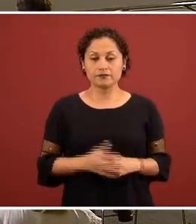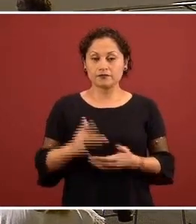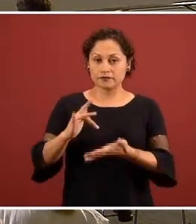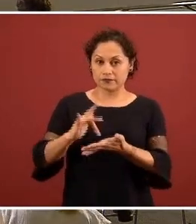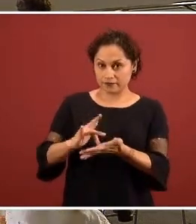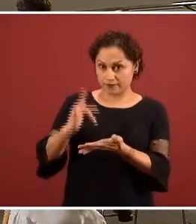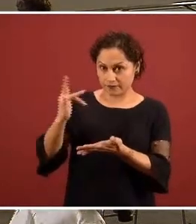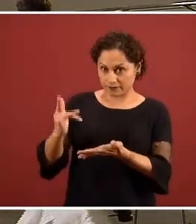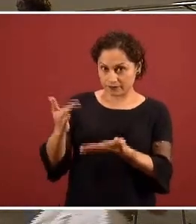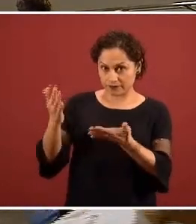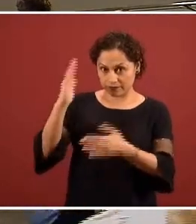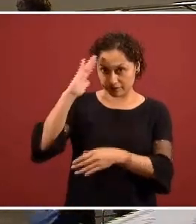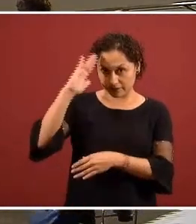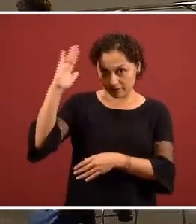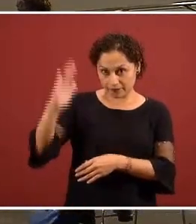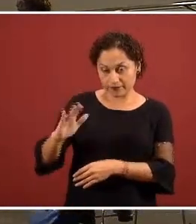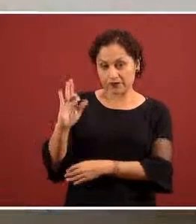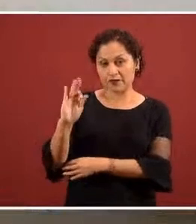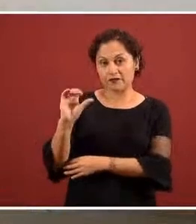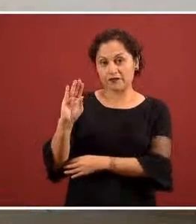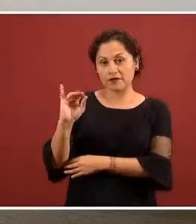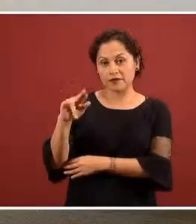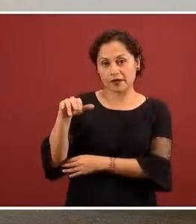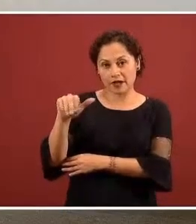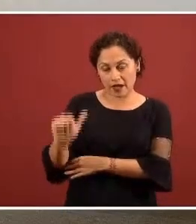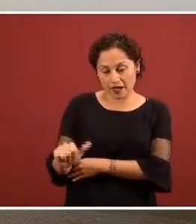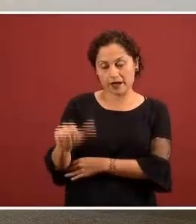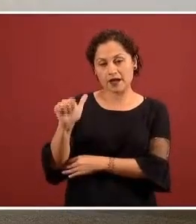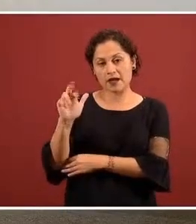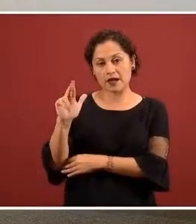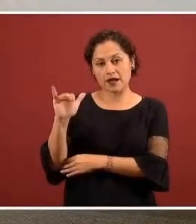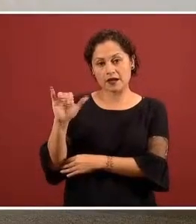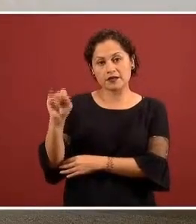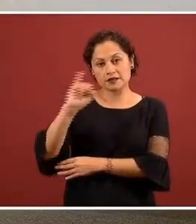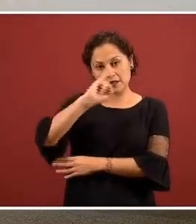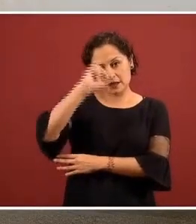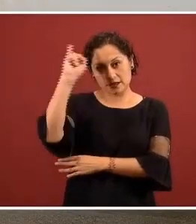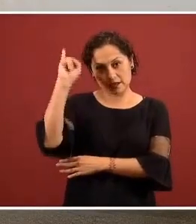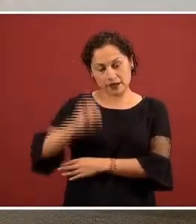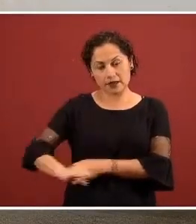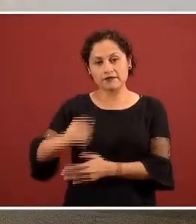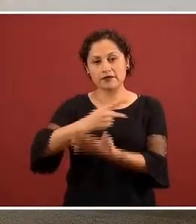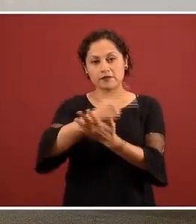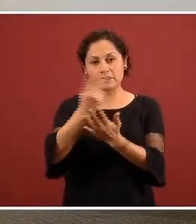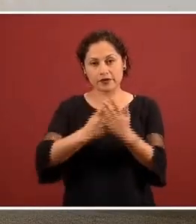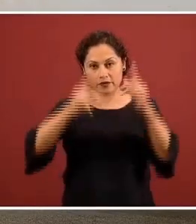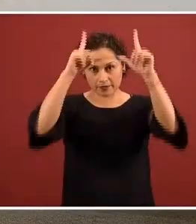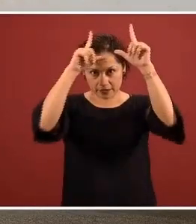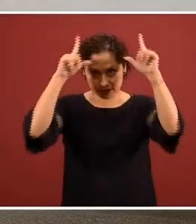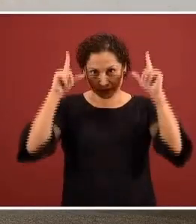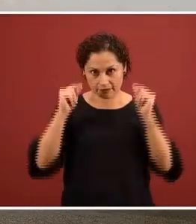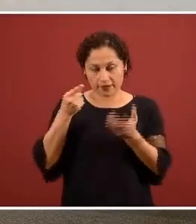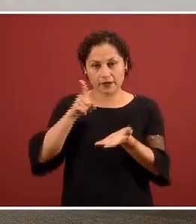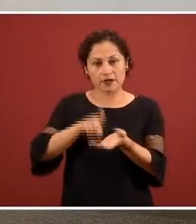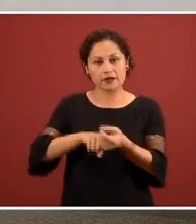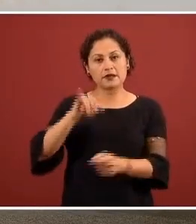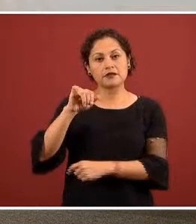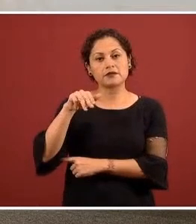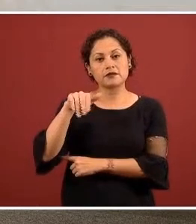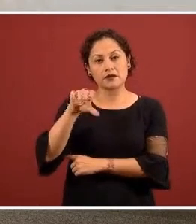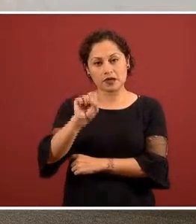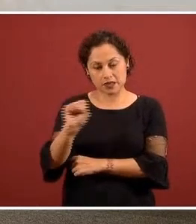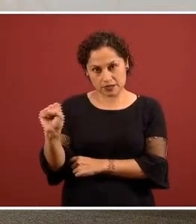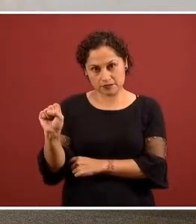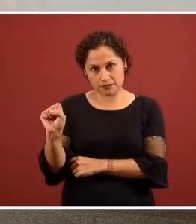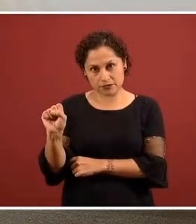Muchas gracias, maestra Fabiana Maribel Cepeda Arias, jefa de la División de Programas de Enfermería del IMSS,